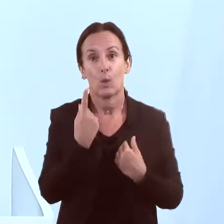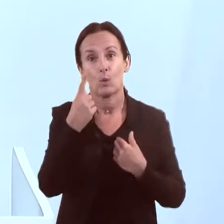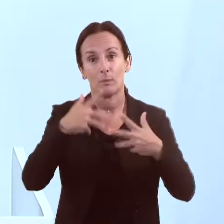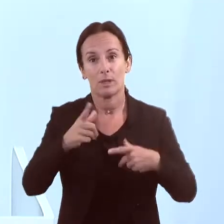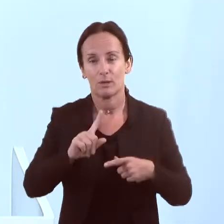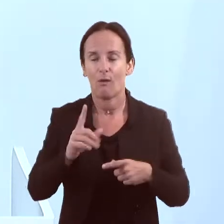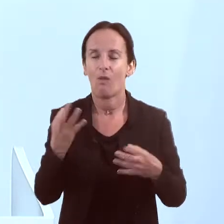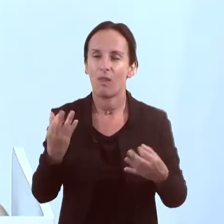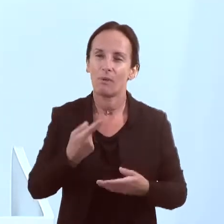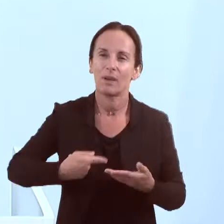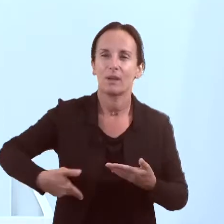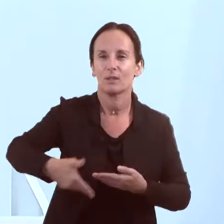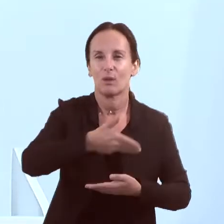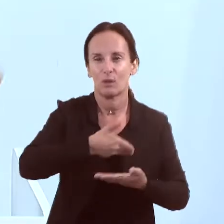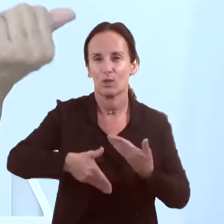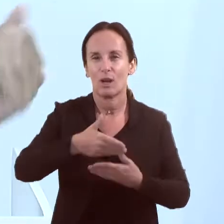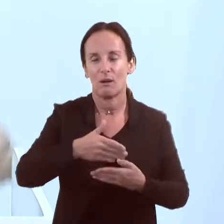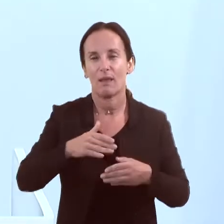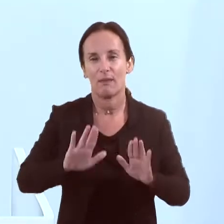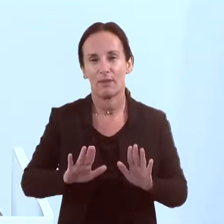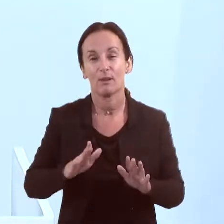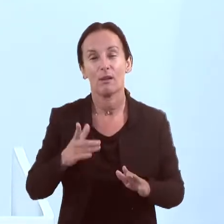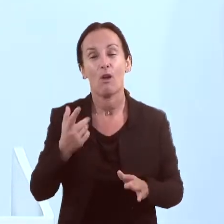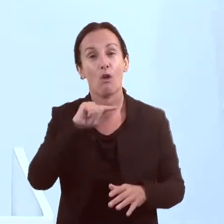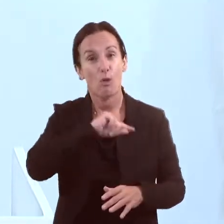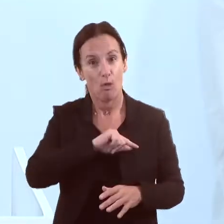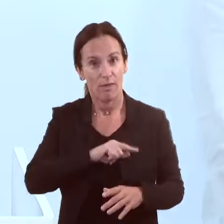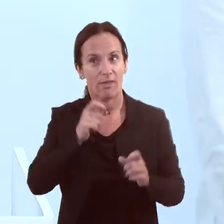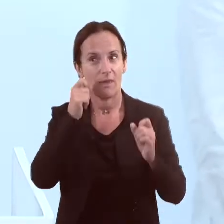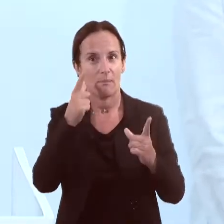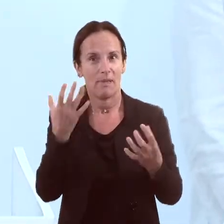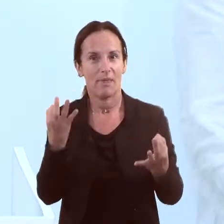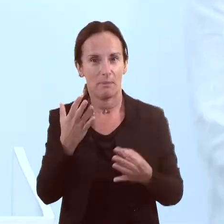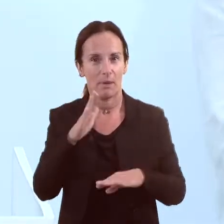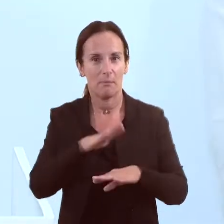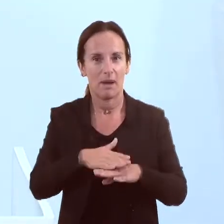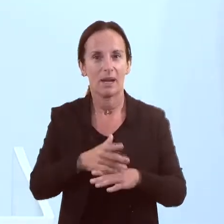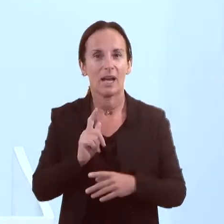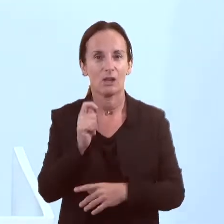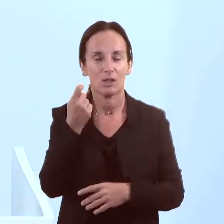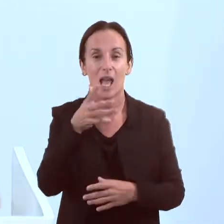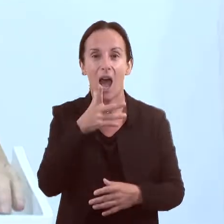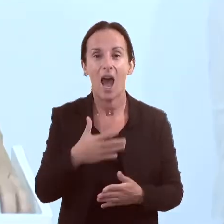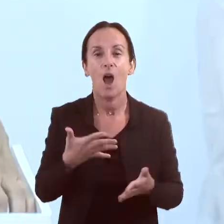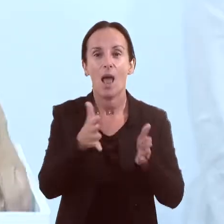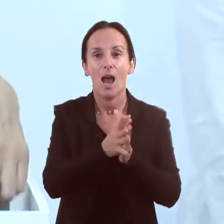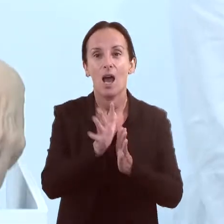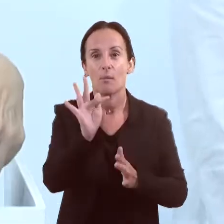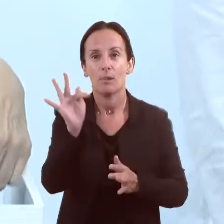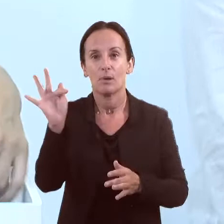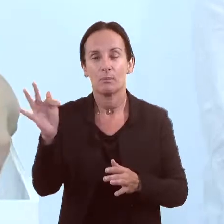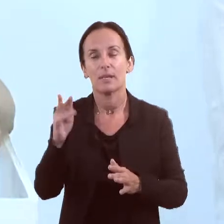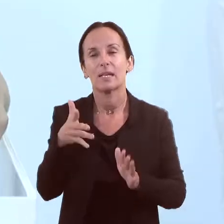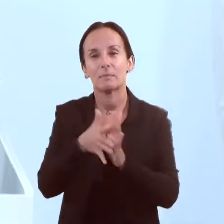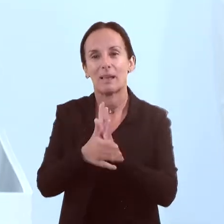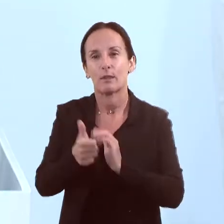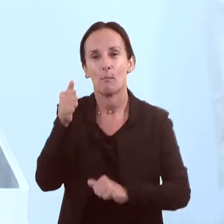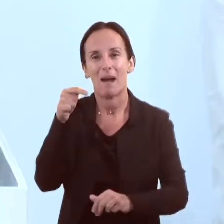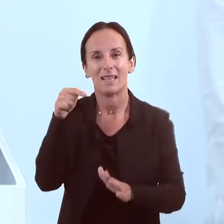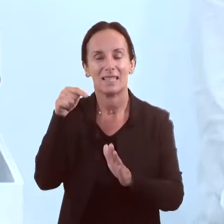ho hem d'aconseguir. Moltes gràcies. Vos passen les nostres companyes Nova Ribel, que us farà una explicació més detallada